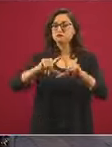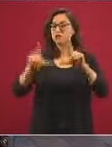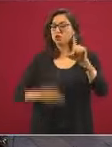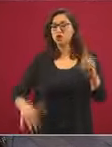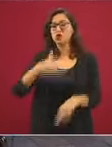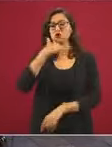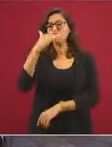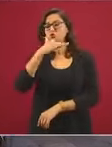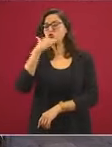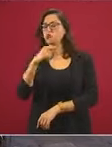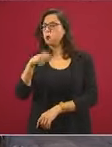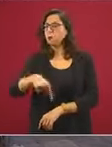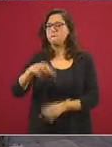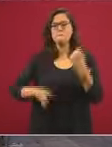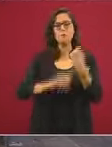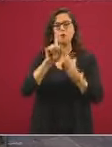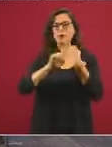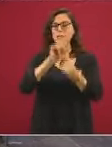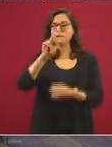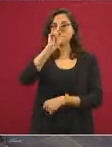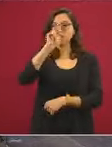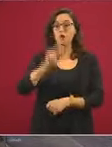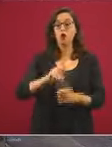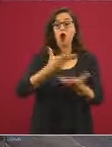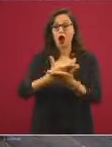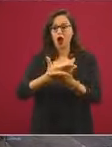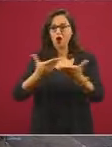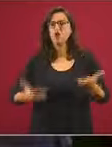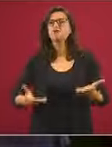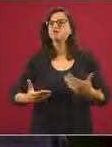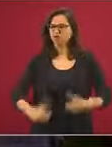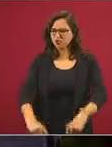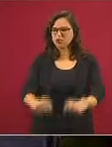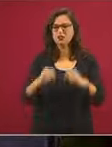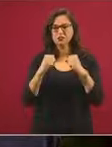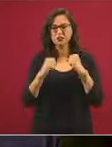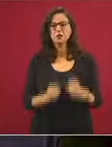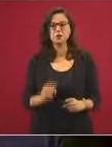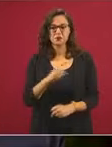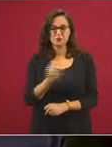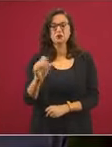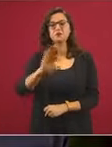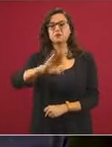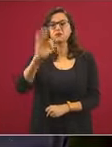La peste de la corrupción originó la crisis de México.